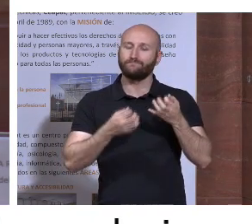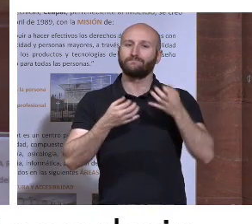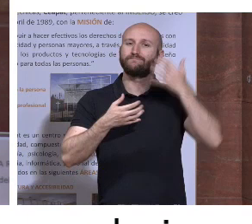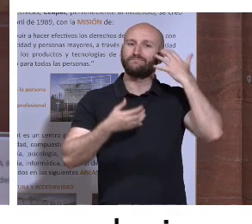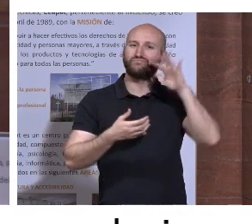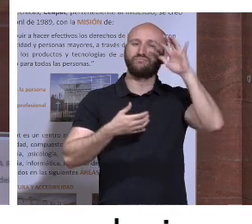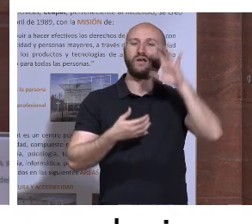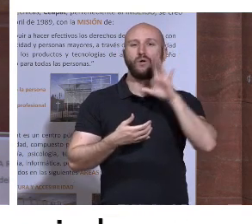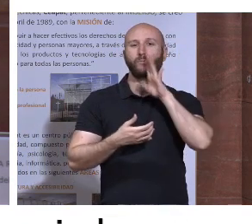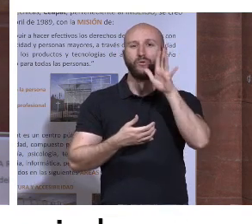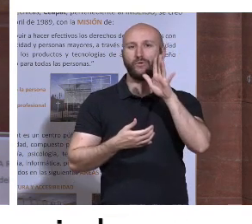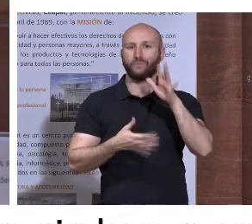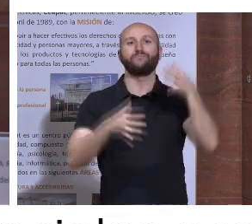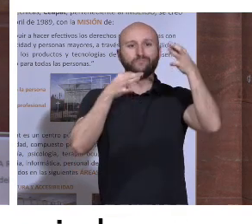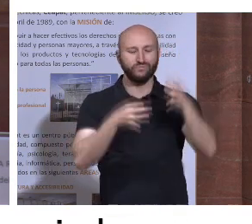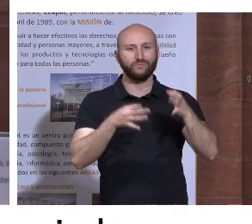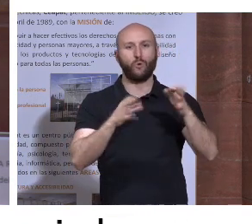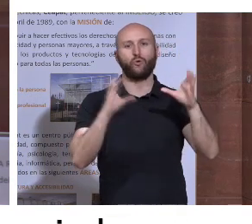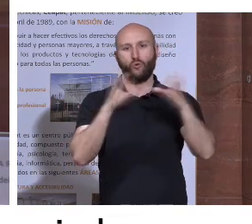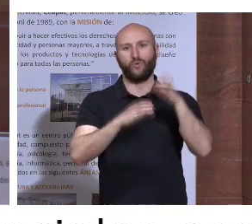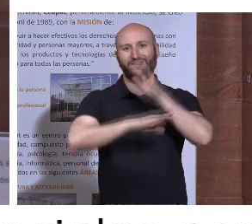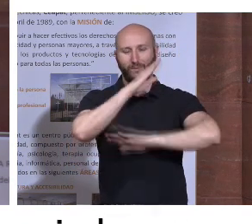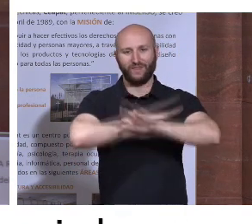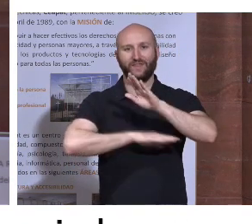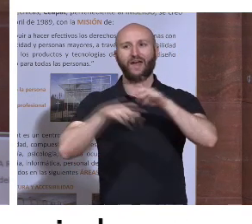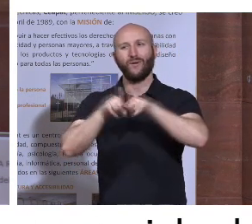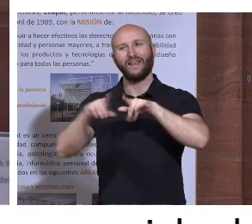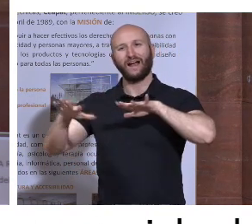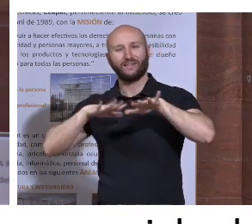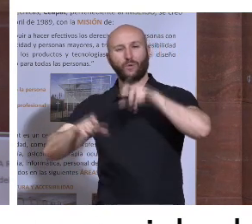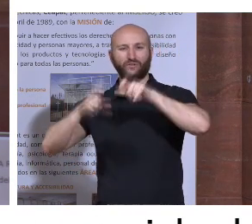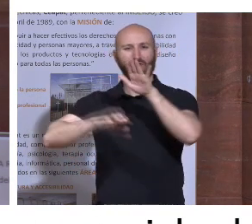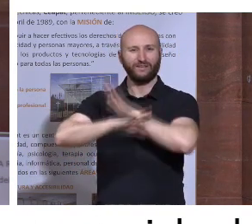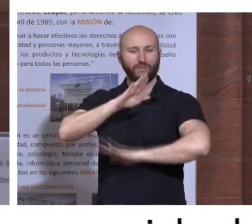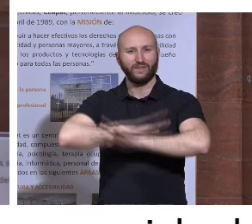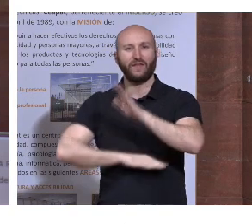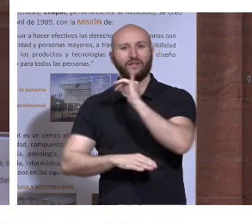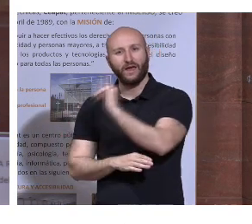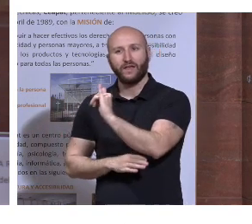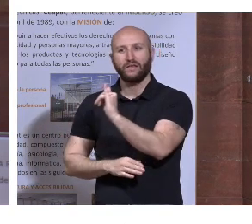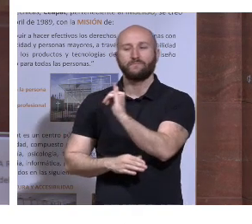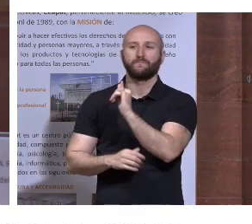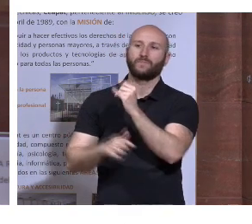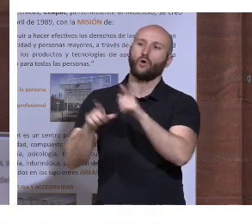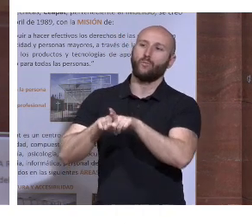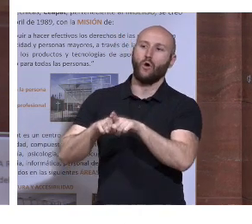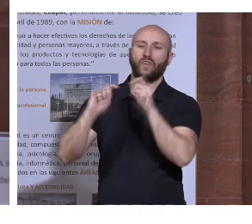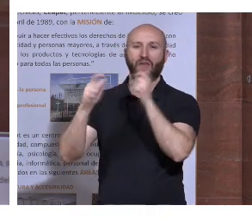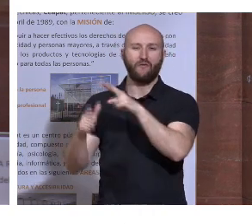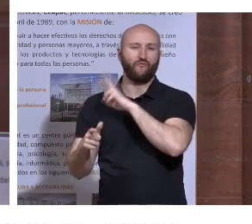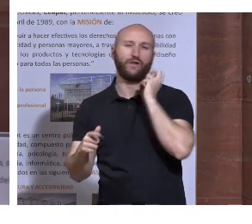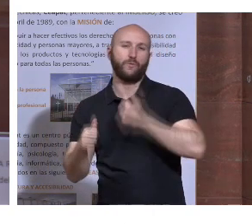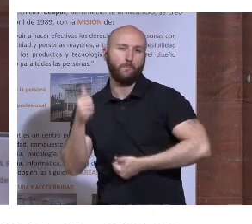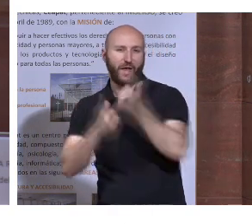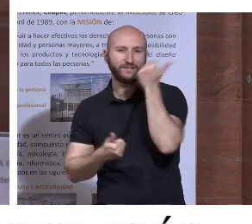hecho de ser personas con discapacidad, ¿no? Esos activos que las personas con discapacidad tienen y que les hacen más valiosos desde el punto de